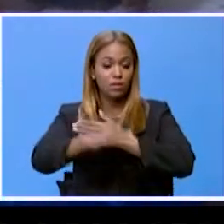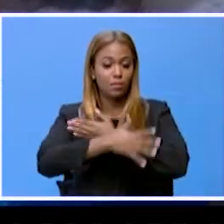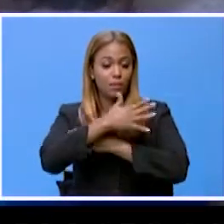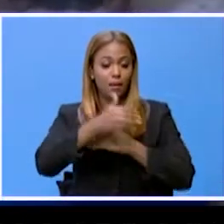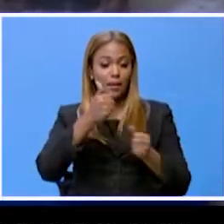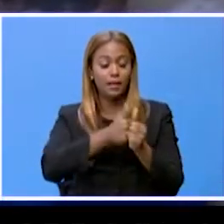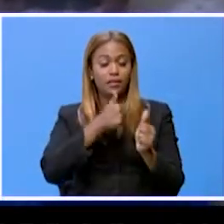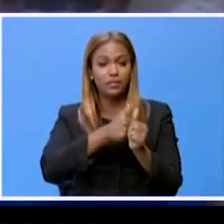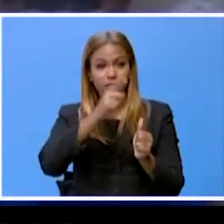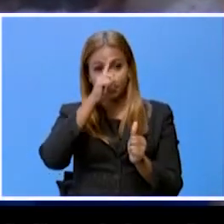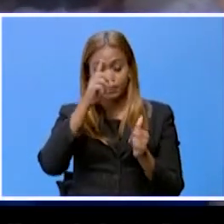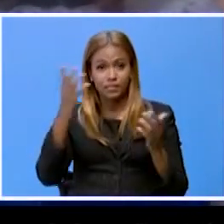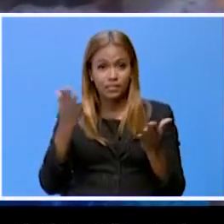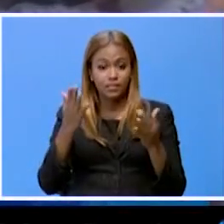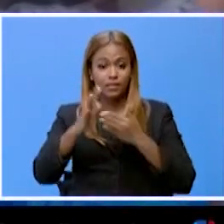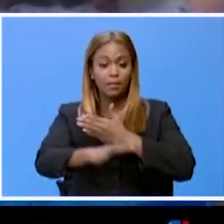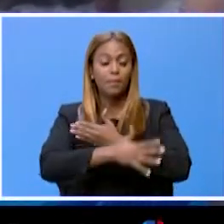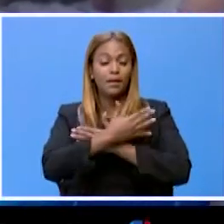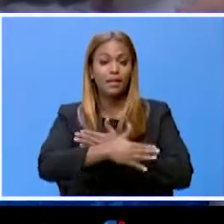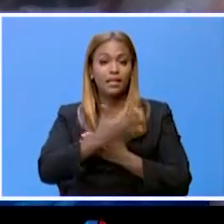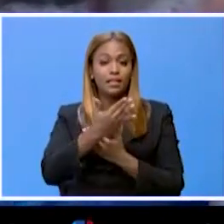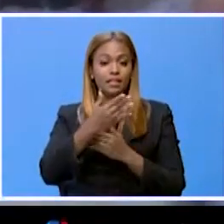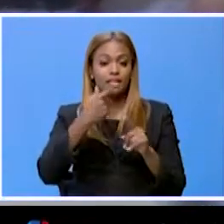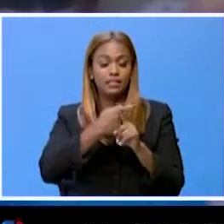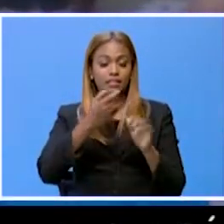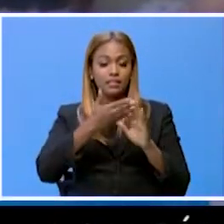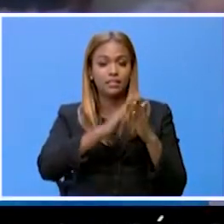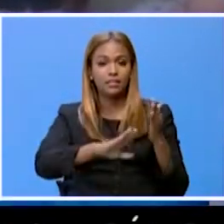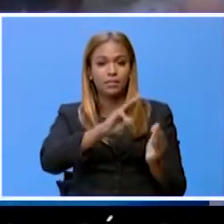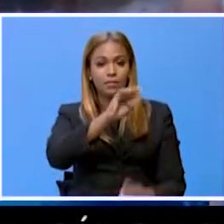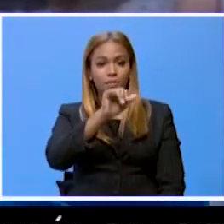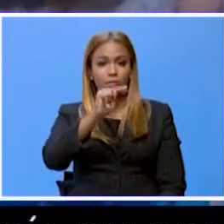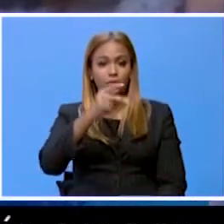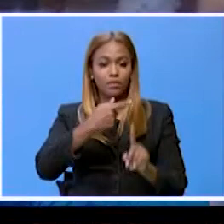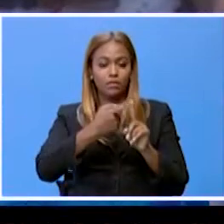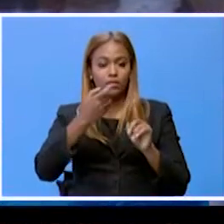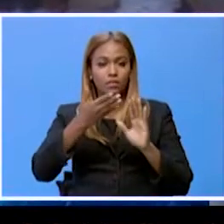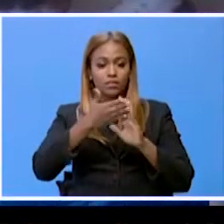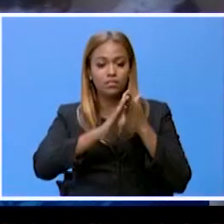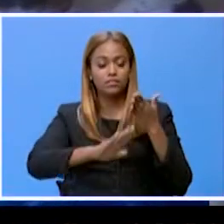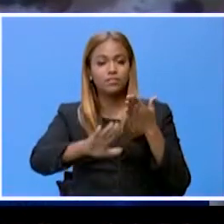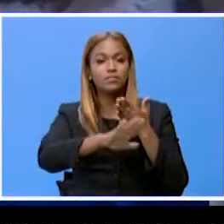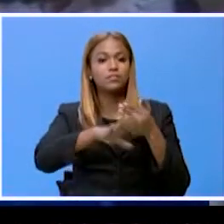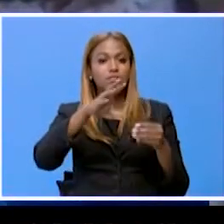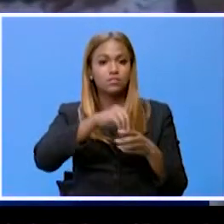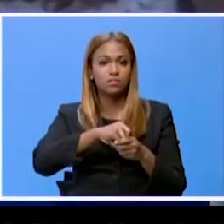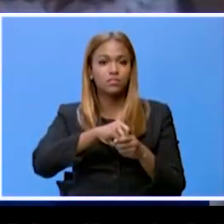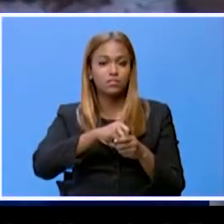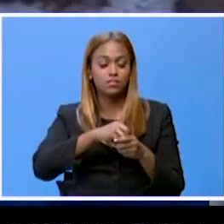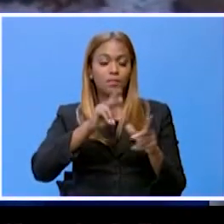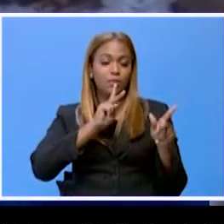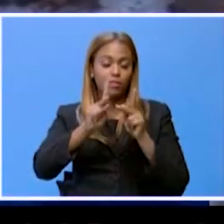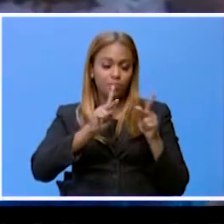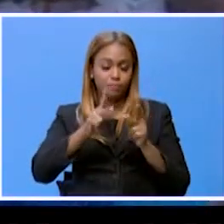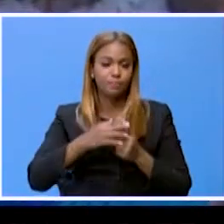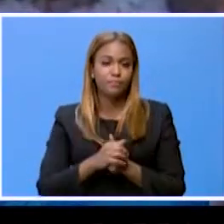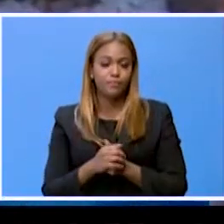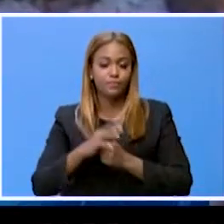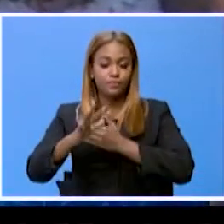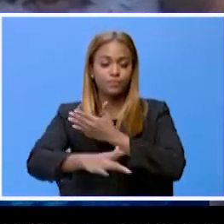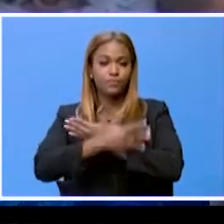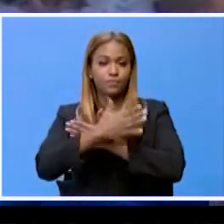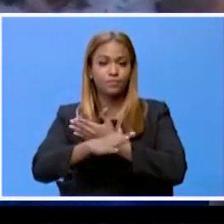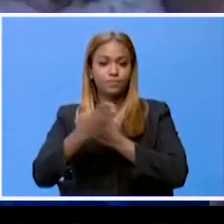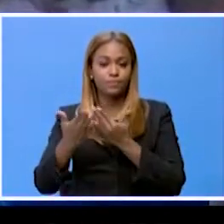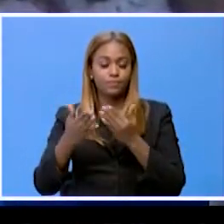unidad médica en Playa Teco del Distrito Municipal de Maimón, perteneciente al municipio cabecera San Felipe de Puerto Plata. En playa